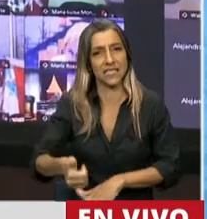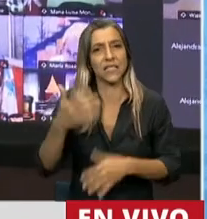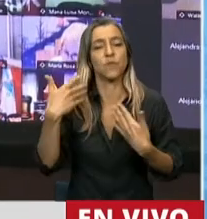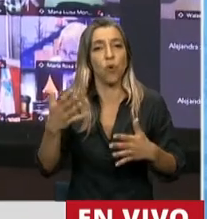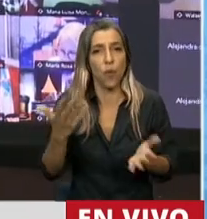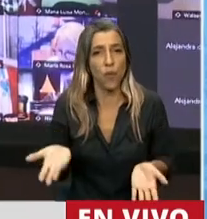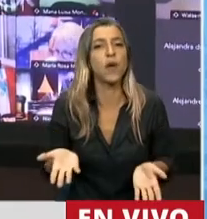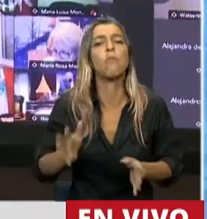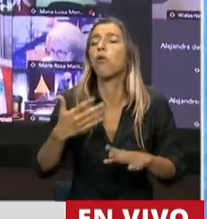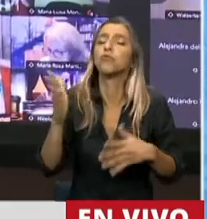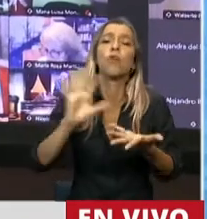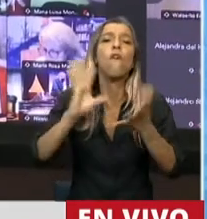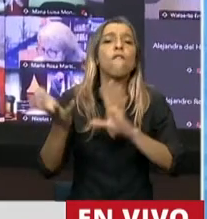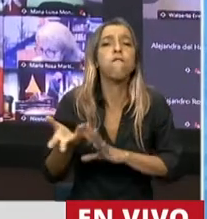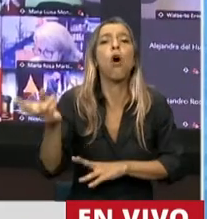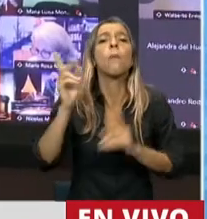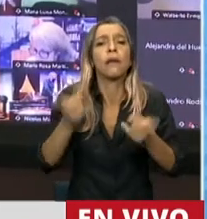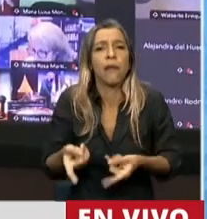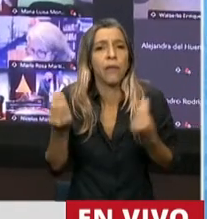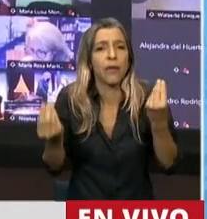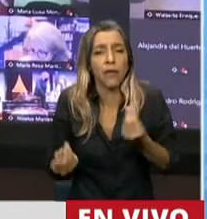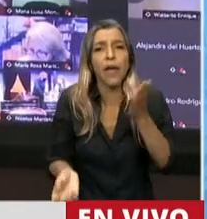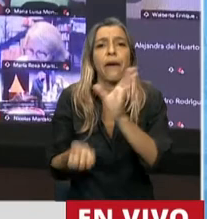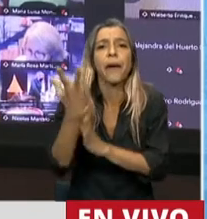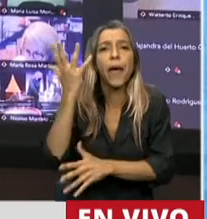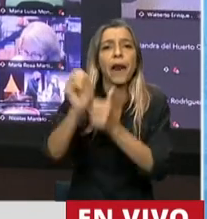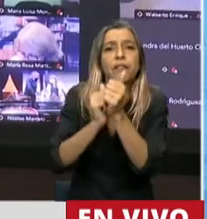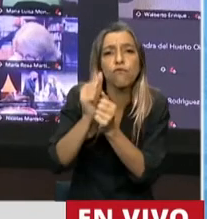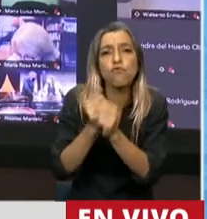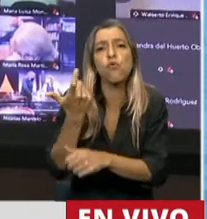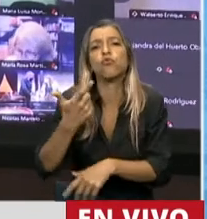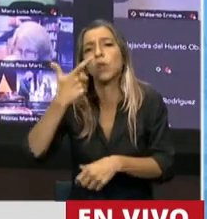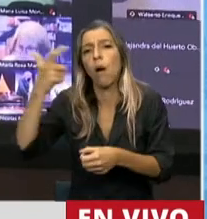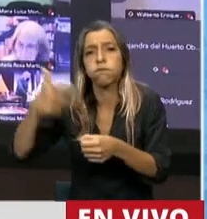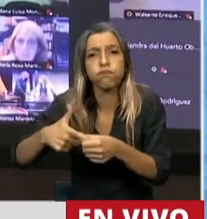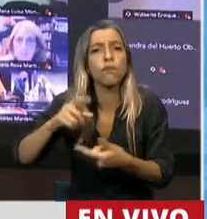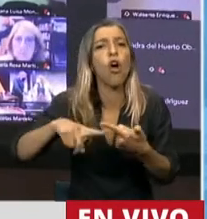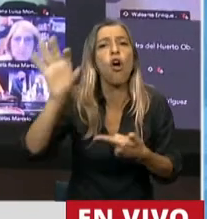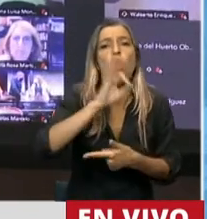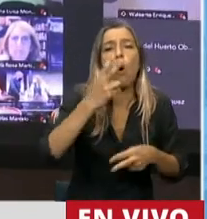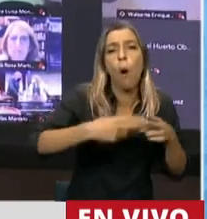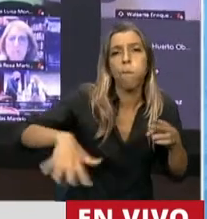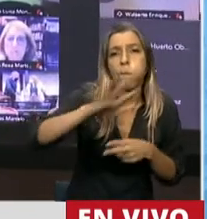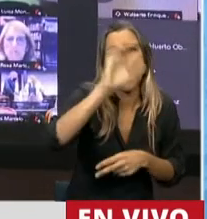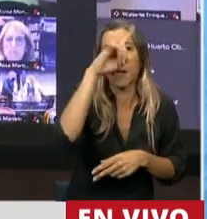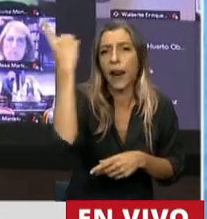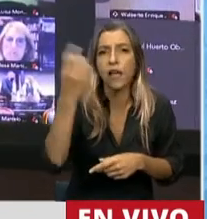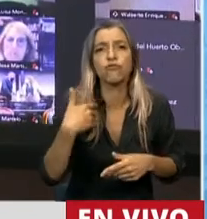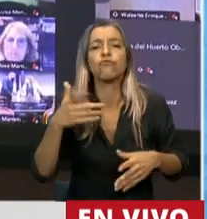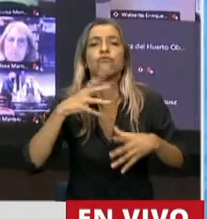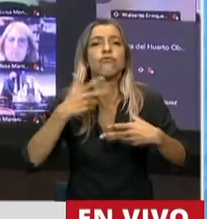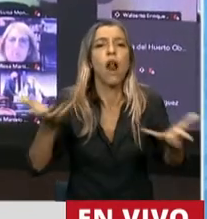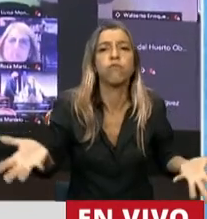cuenca petrolera, llevando el INTA a algún área de la zona núcleo o la Dirección de Parques Nacionales a alguno de los parques emblemáticos del